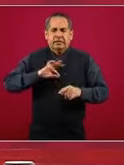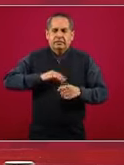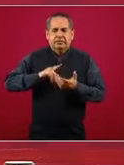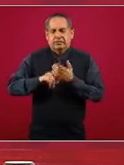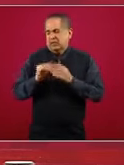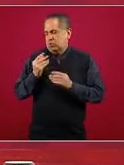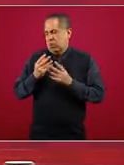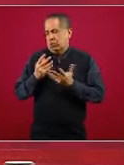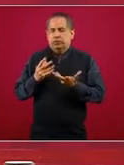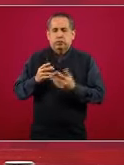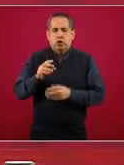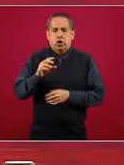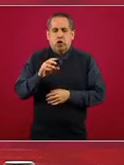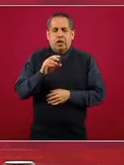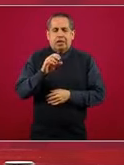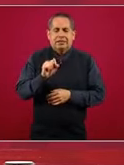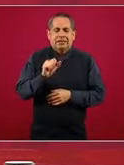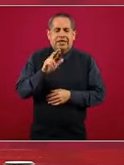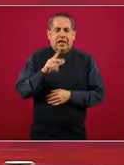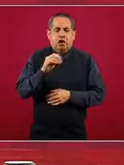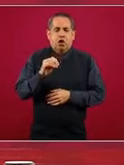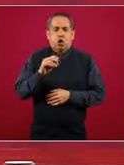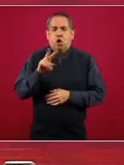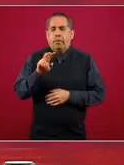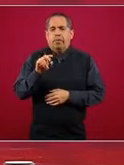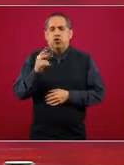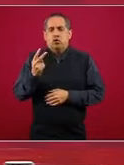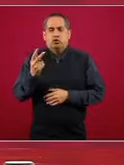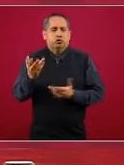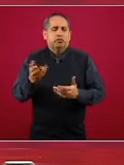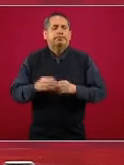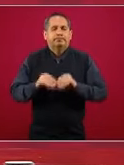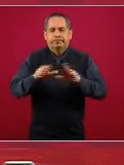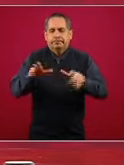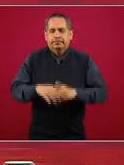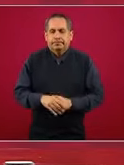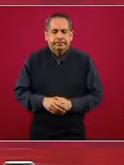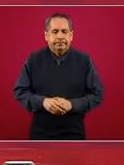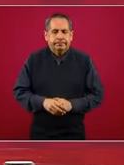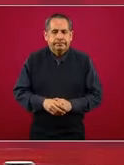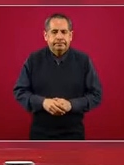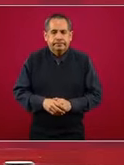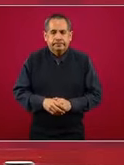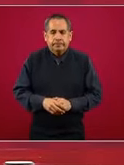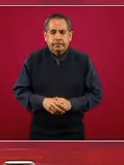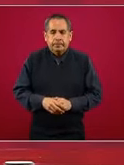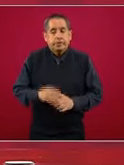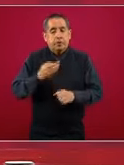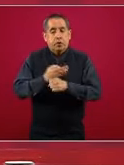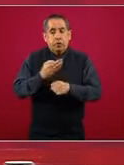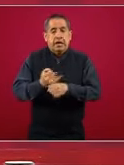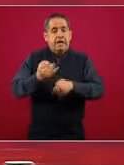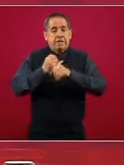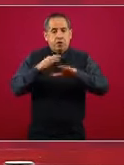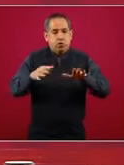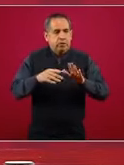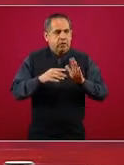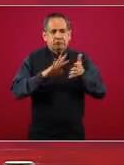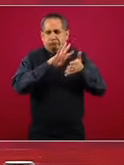no tan nuevo coronavirus SARS-CoV-2. Hoy vamos a tener el informe